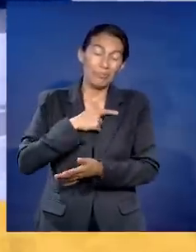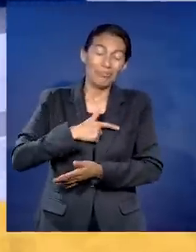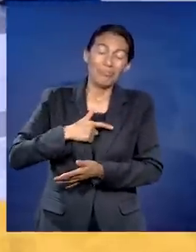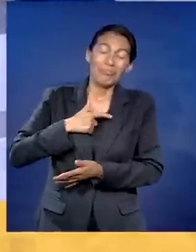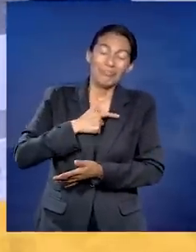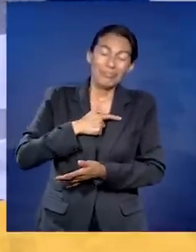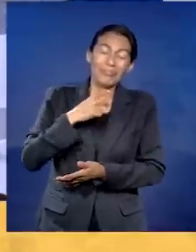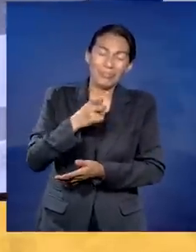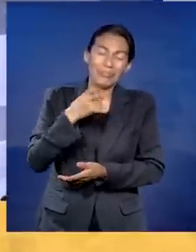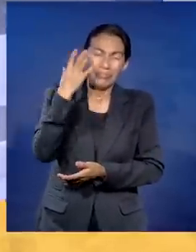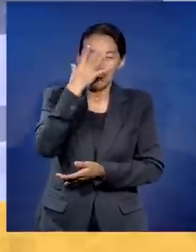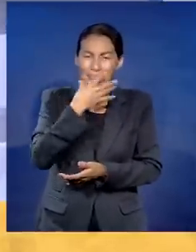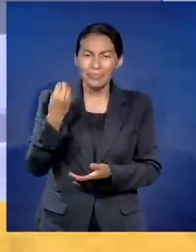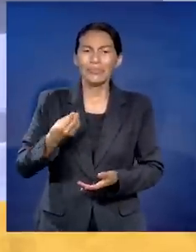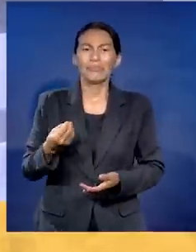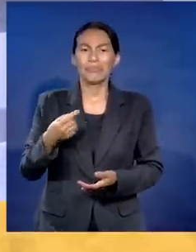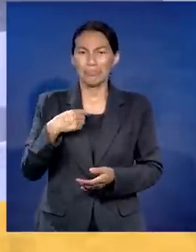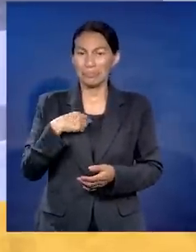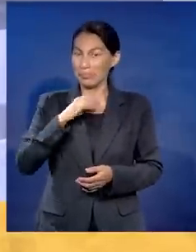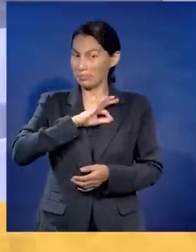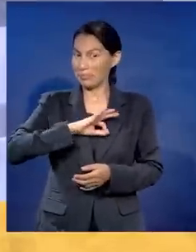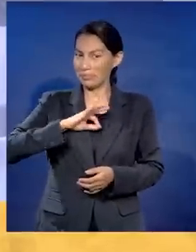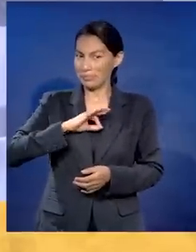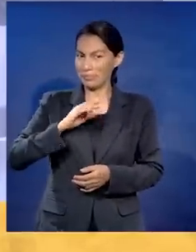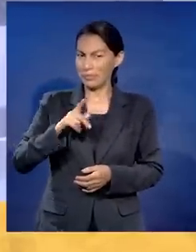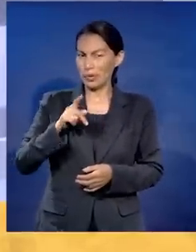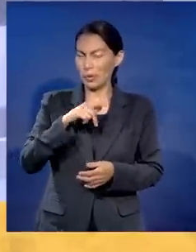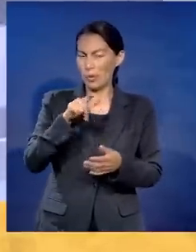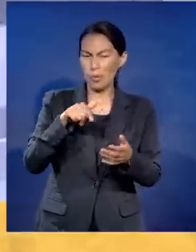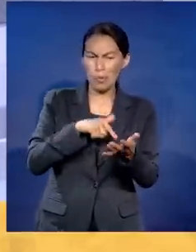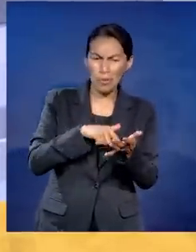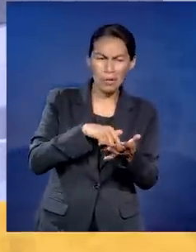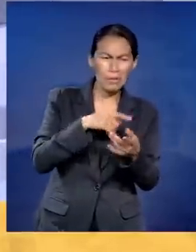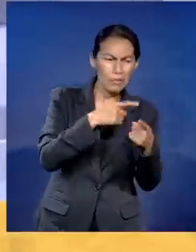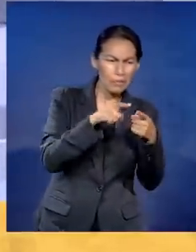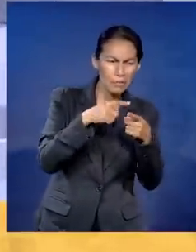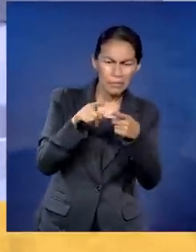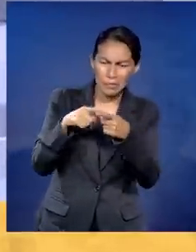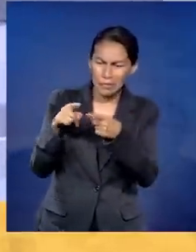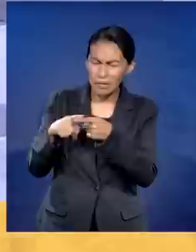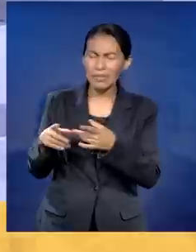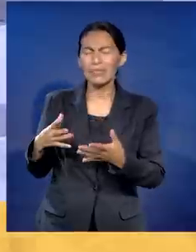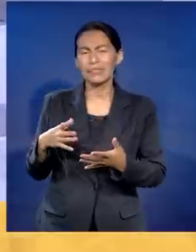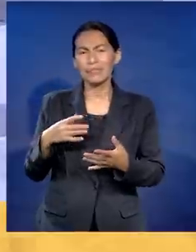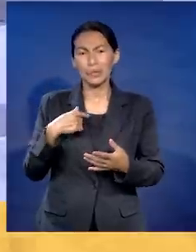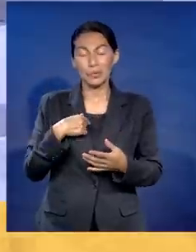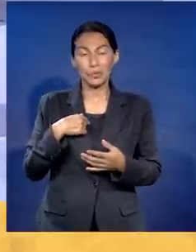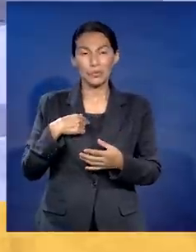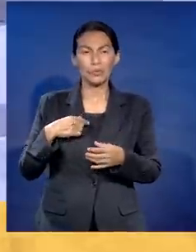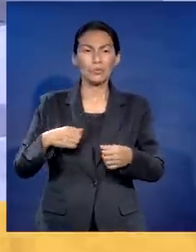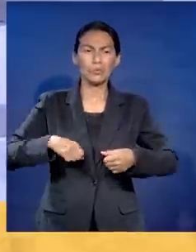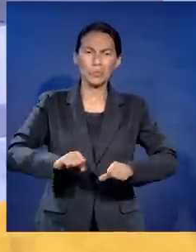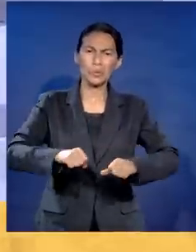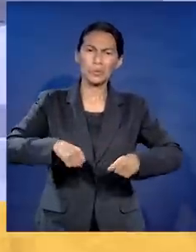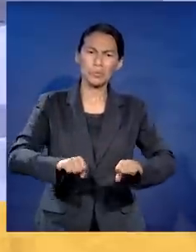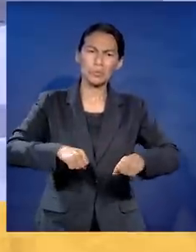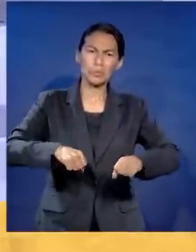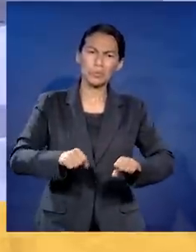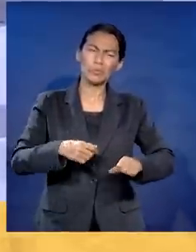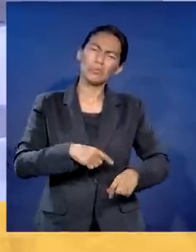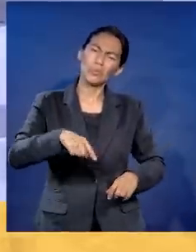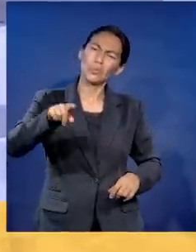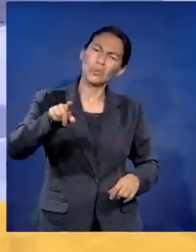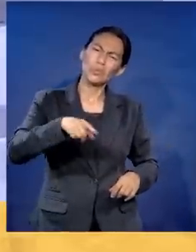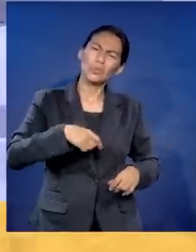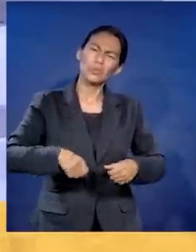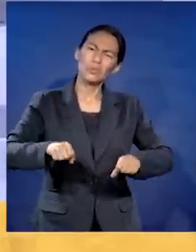lugares preciosos. Yo era bien feliz, de verdad, en esos años, sigo siendo, pero cada lugar tiene lo suyo. Recorría y hacía visitaciones hasta